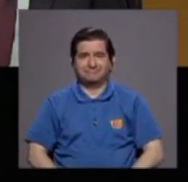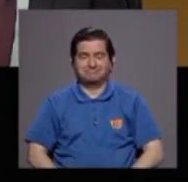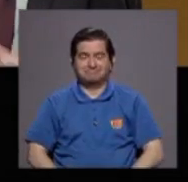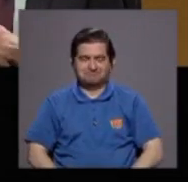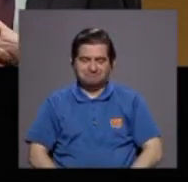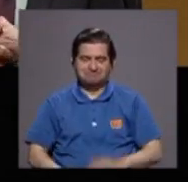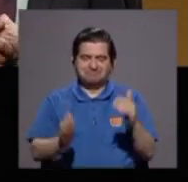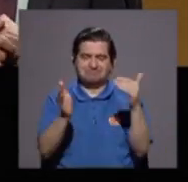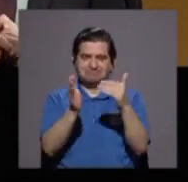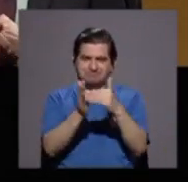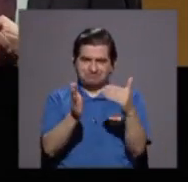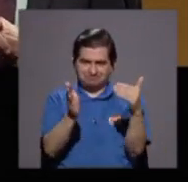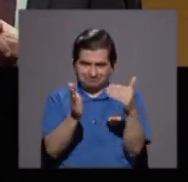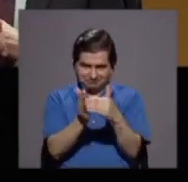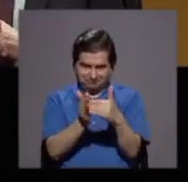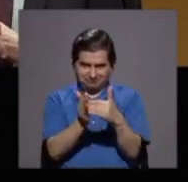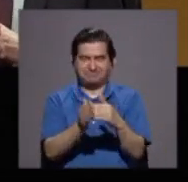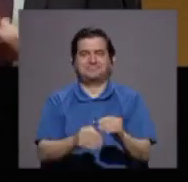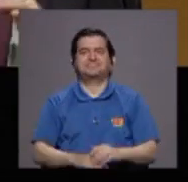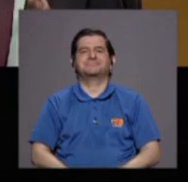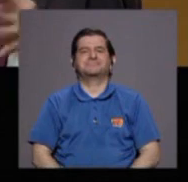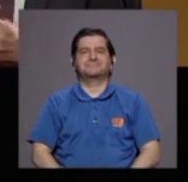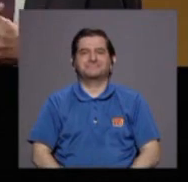Bueno, de nuevo,